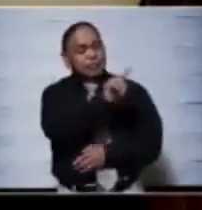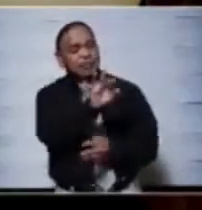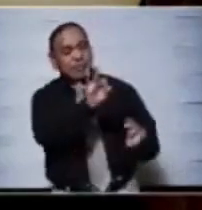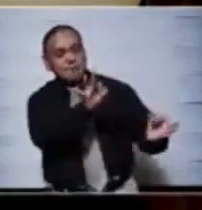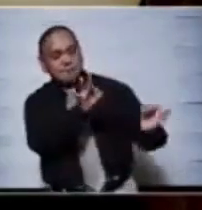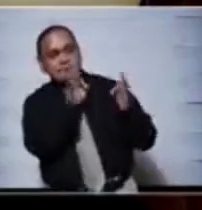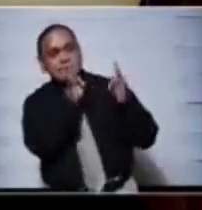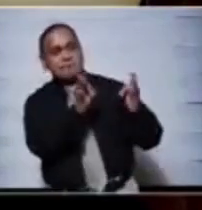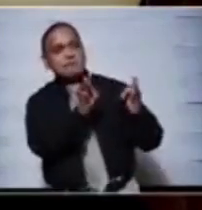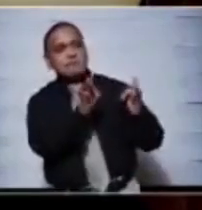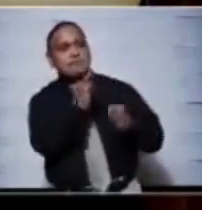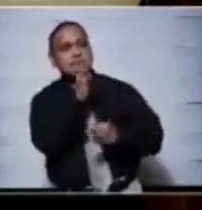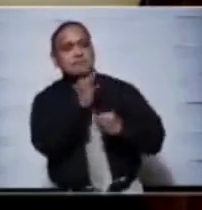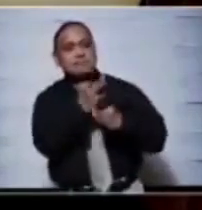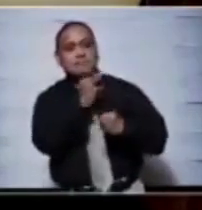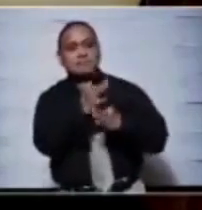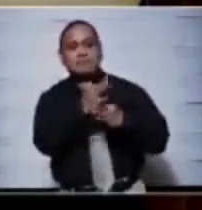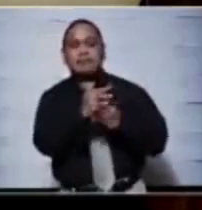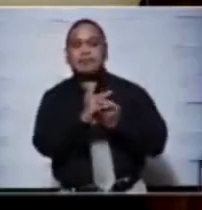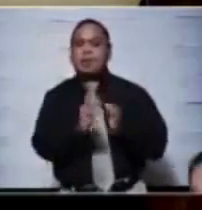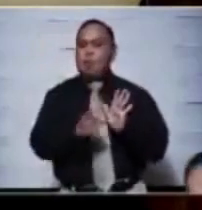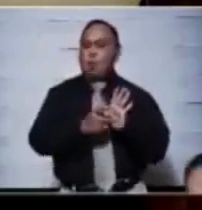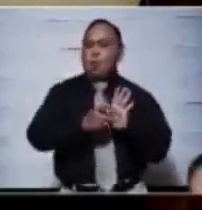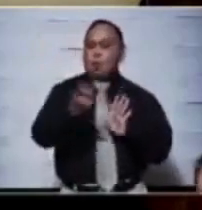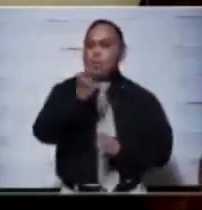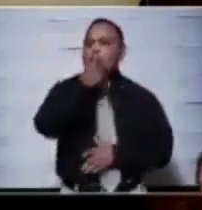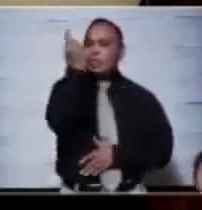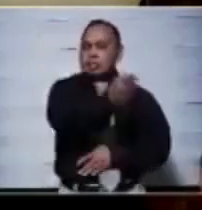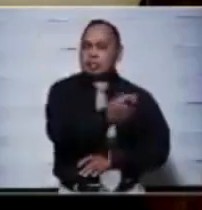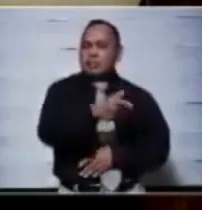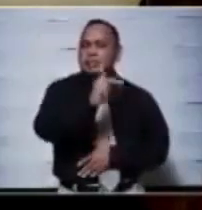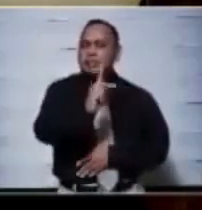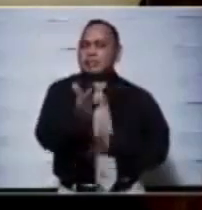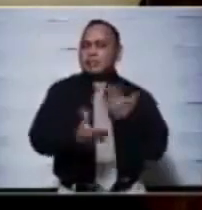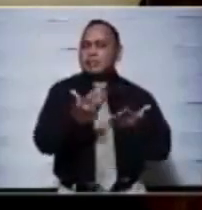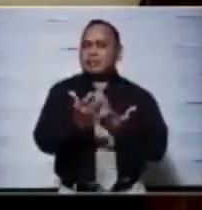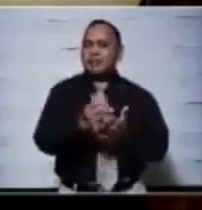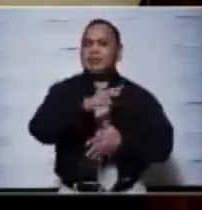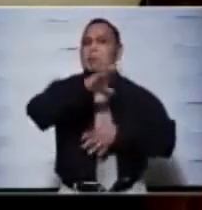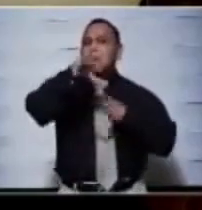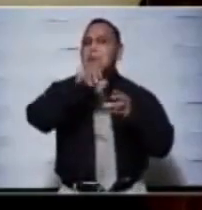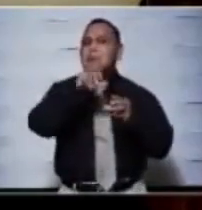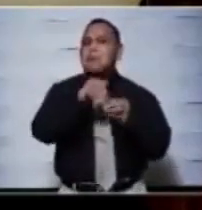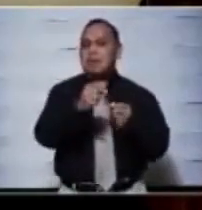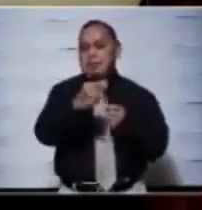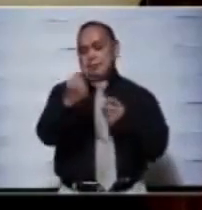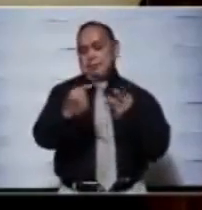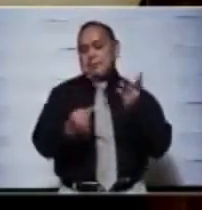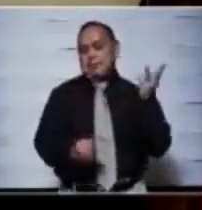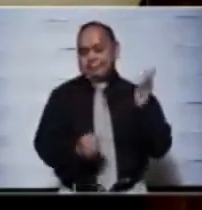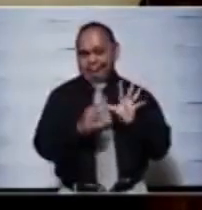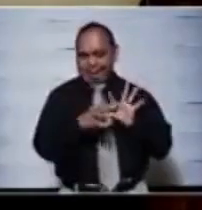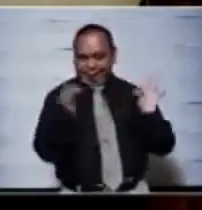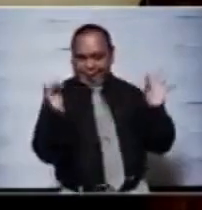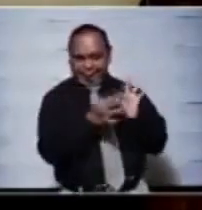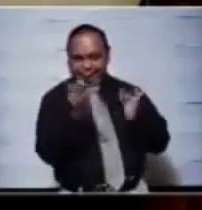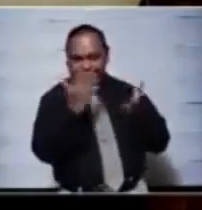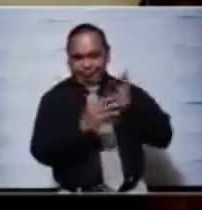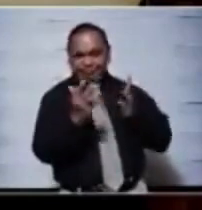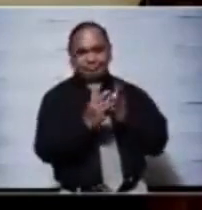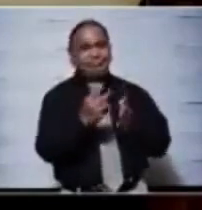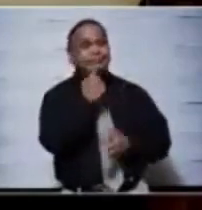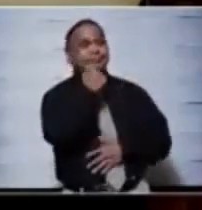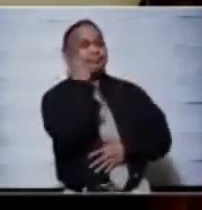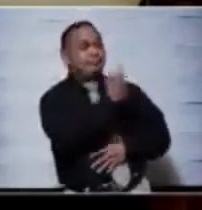defenderlas. Ahorita se lo repito y con toditas sus letras. Si tienes